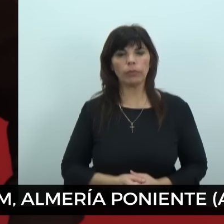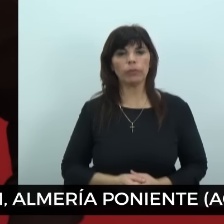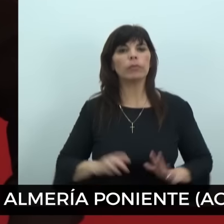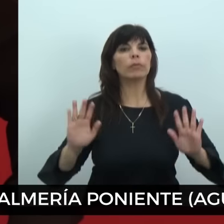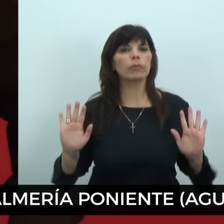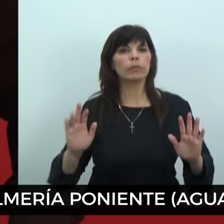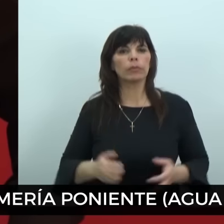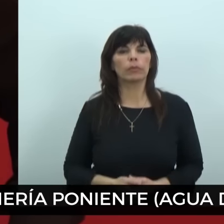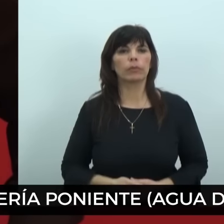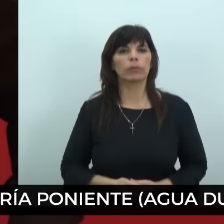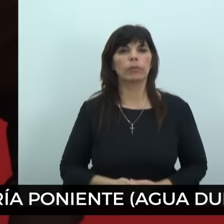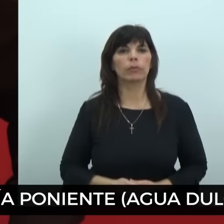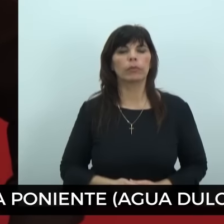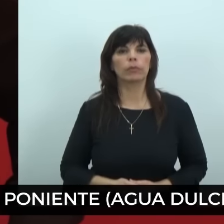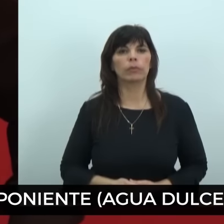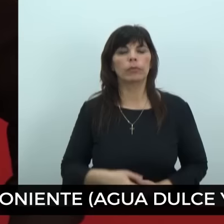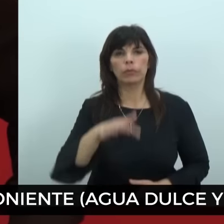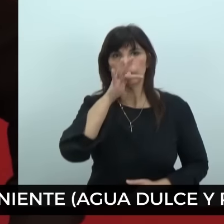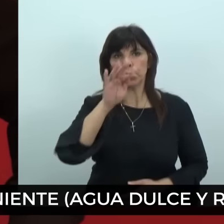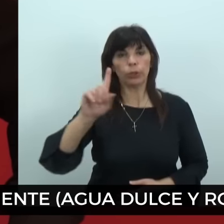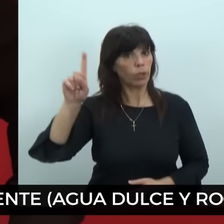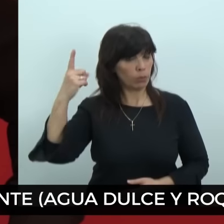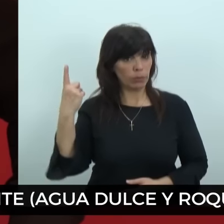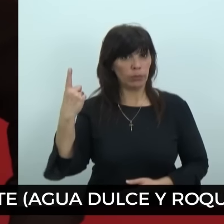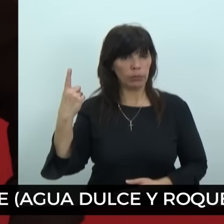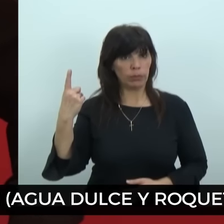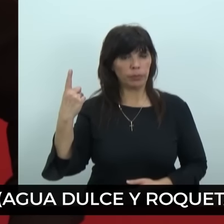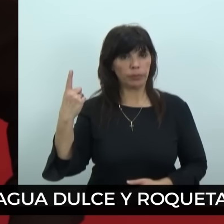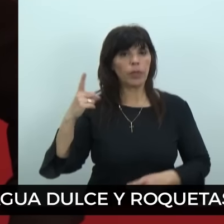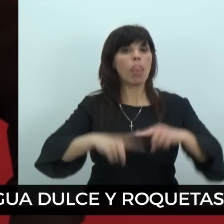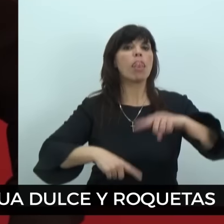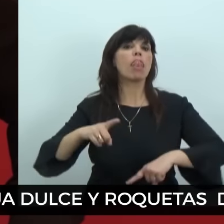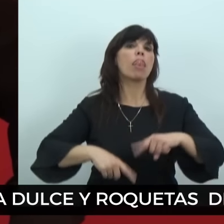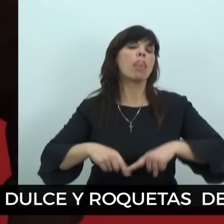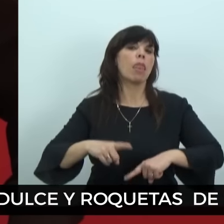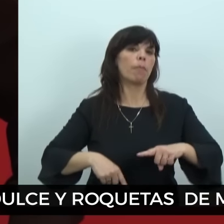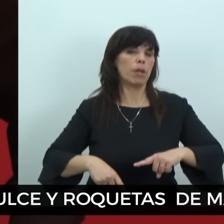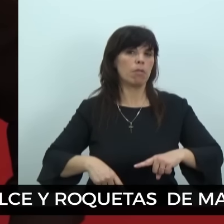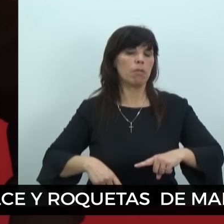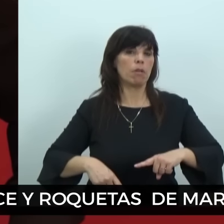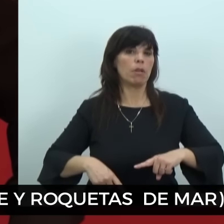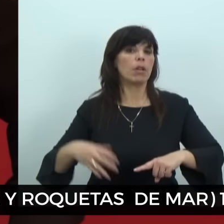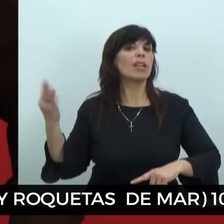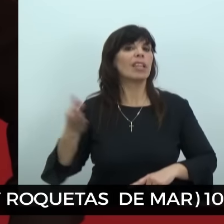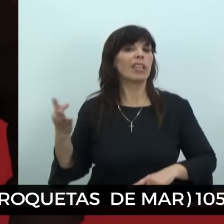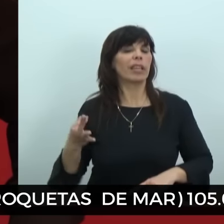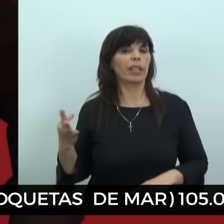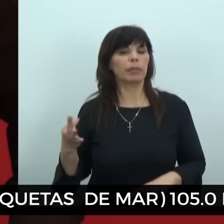Pero, como dije, una promesa de Dios también depende, en cierta forma, de nuestro